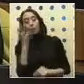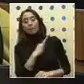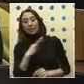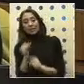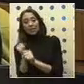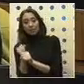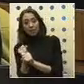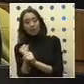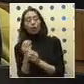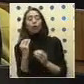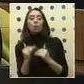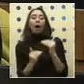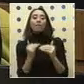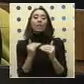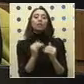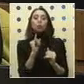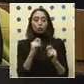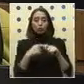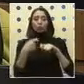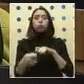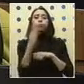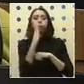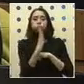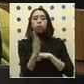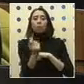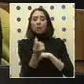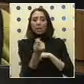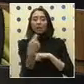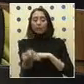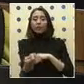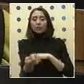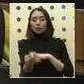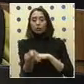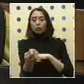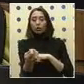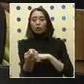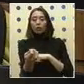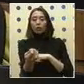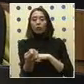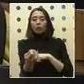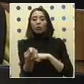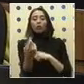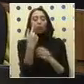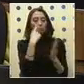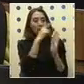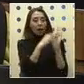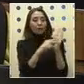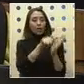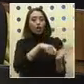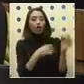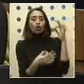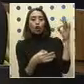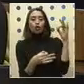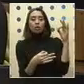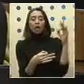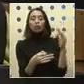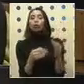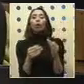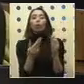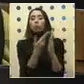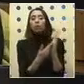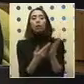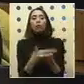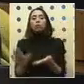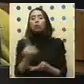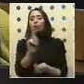pueda avanzar en ese beneficio en cuanto por las condiciones de su contrato es que quedan eliminadas de ese